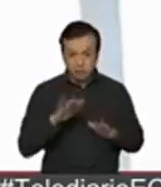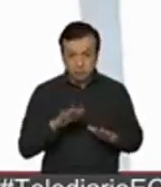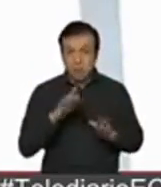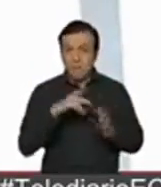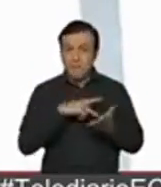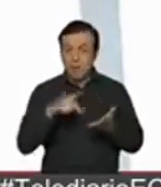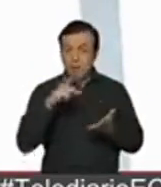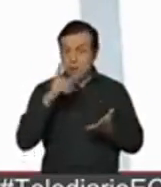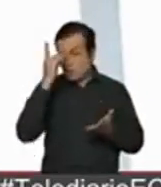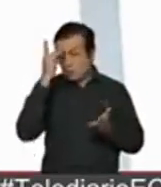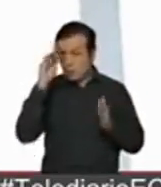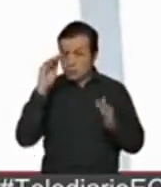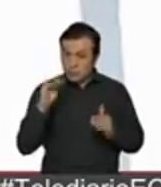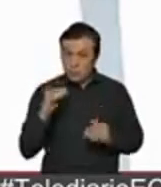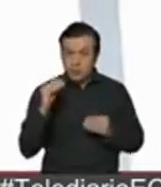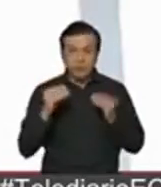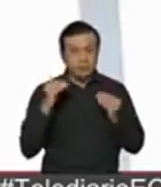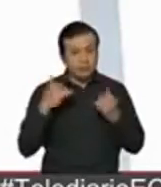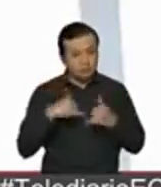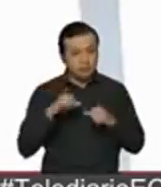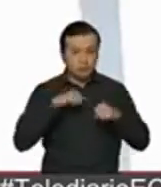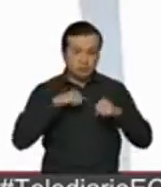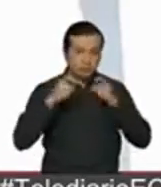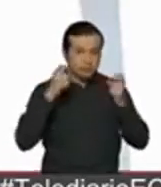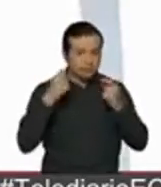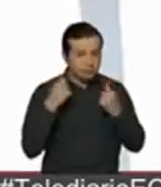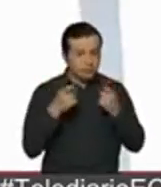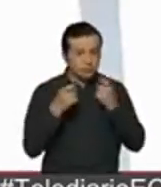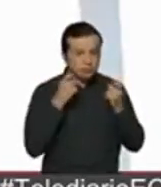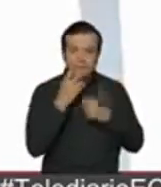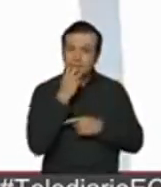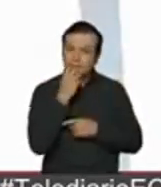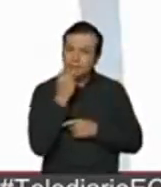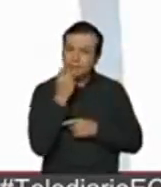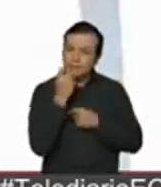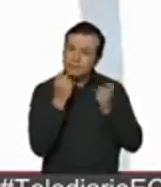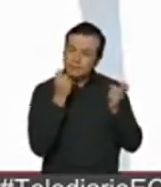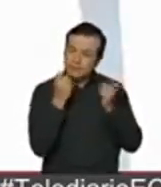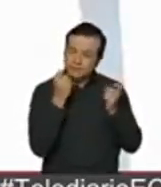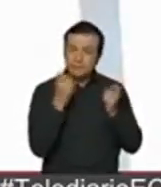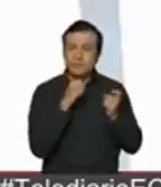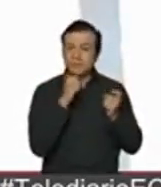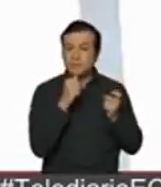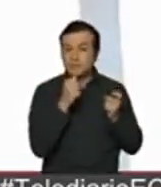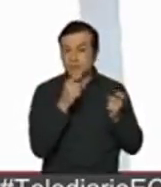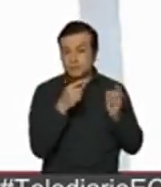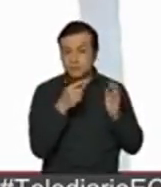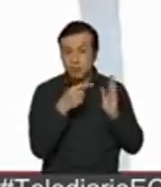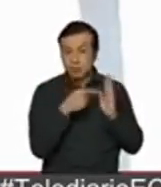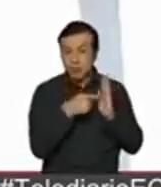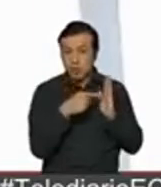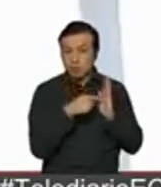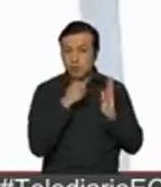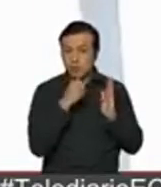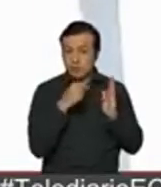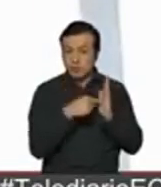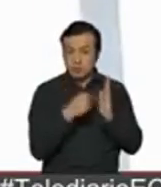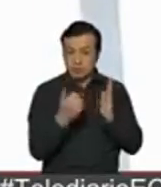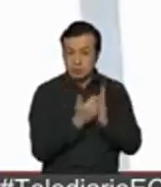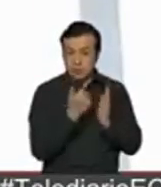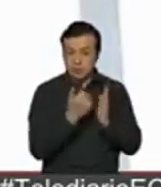pago de la deuda externa, seguir optimizando el gasto a fin de que la brecha fiscal se vaya cerrando, porque de lo contrario,